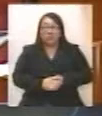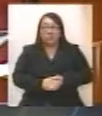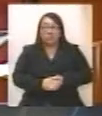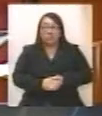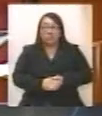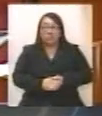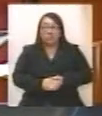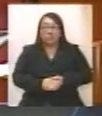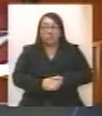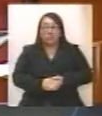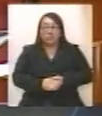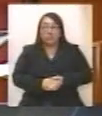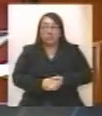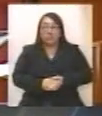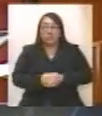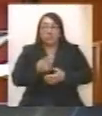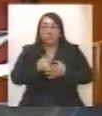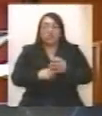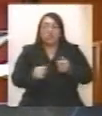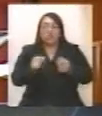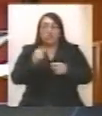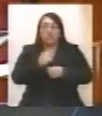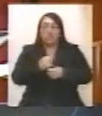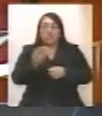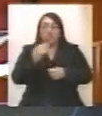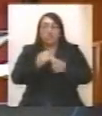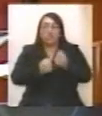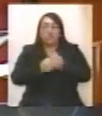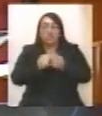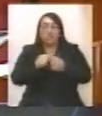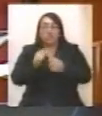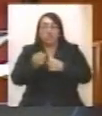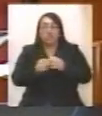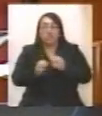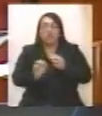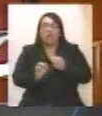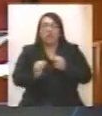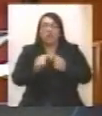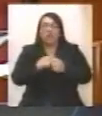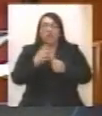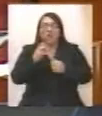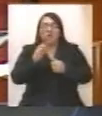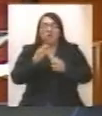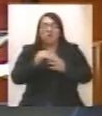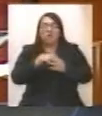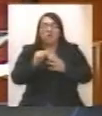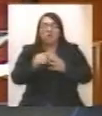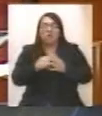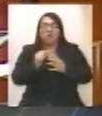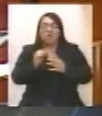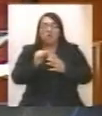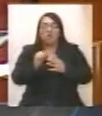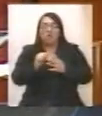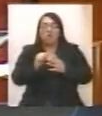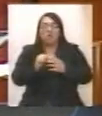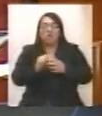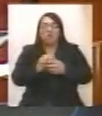Internet. Para este fin, vamos respaldados con un presupuesto de 40 millones de nuevos soles.